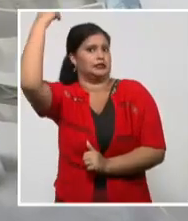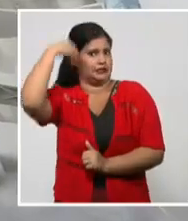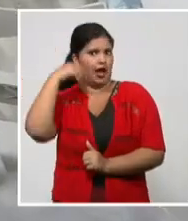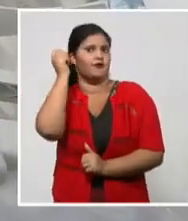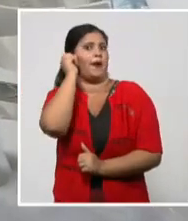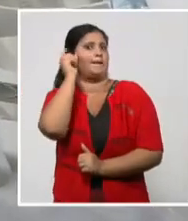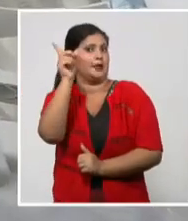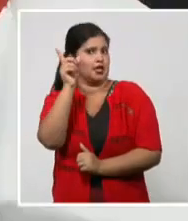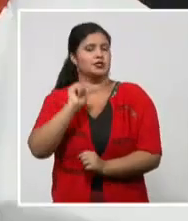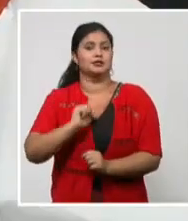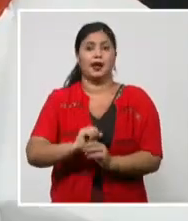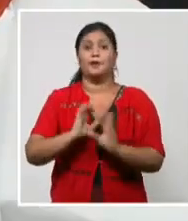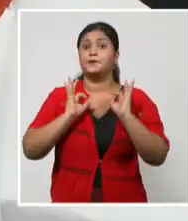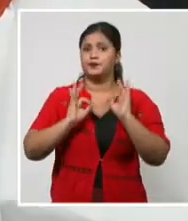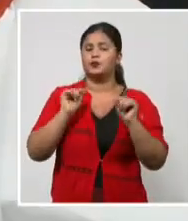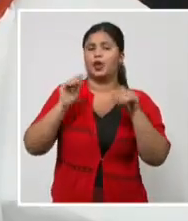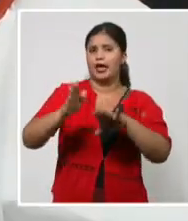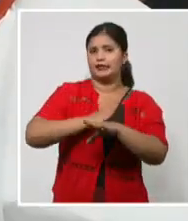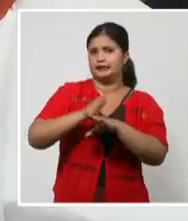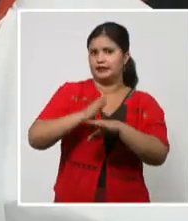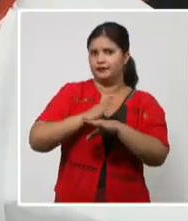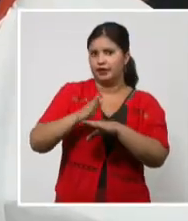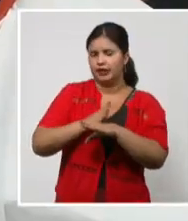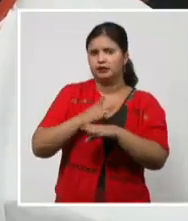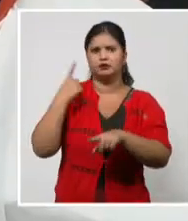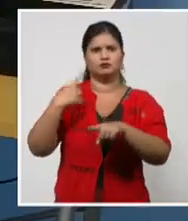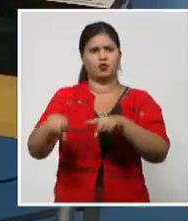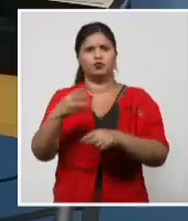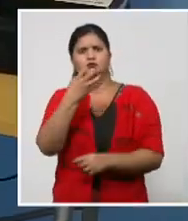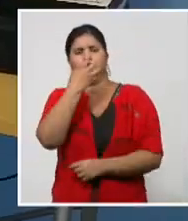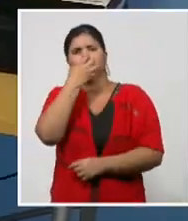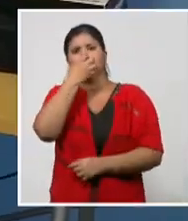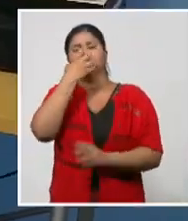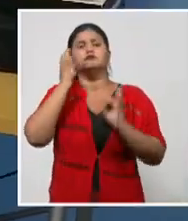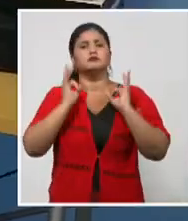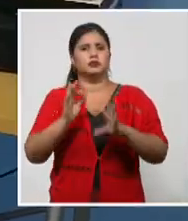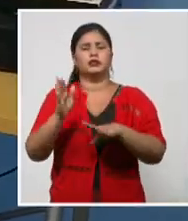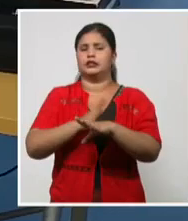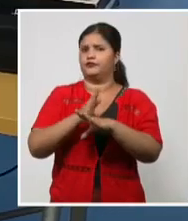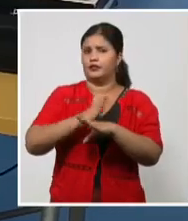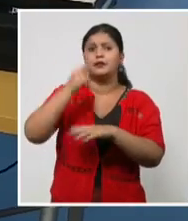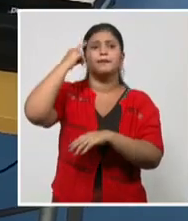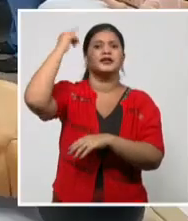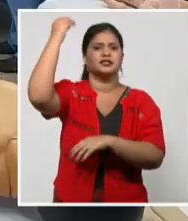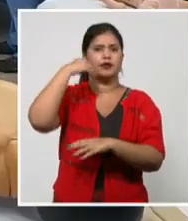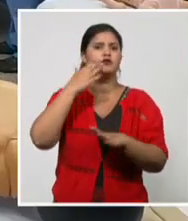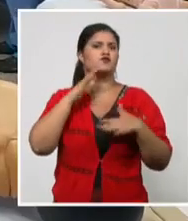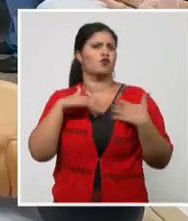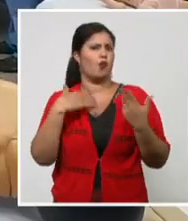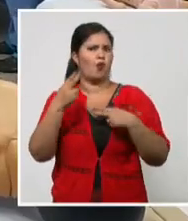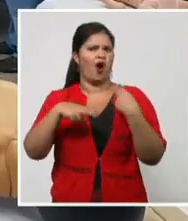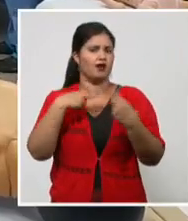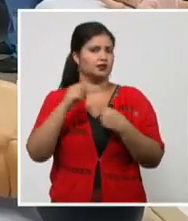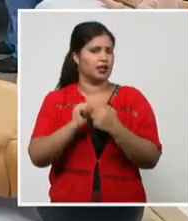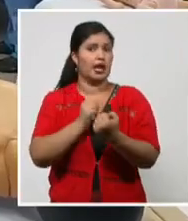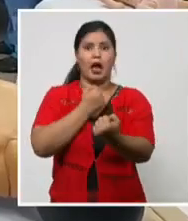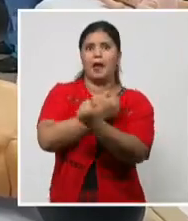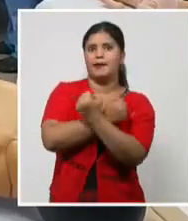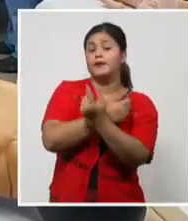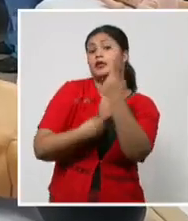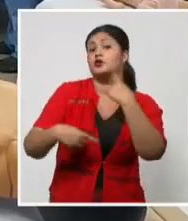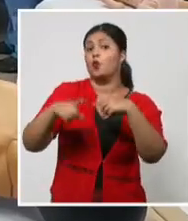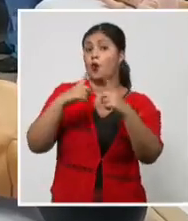insumos así como materiales audiovisuales que permitirán conocer cómo actuar ante un evento de múltiples víctimas o la atención rápida al